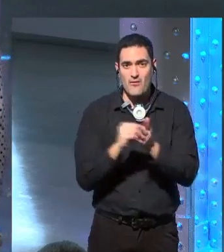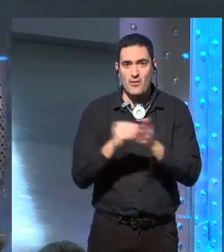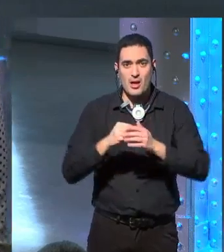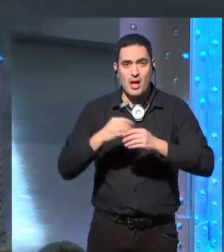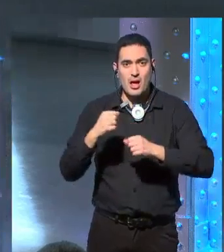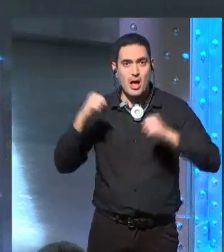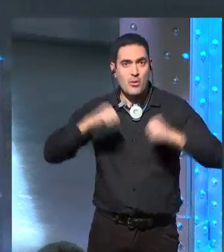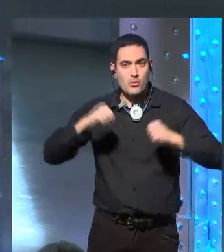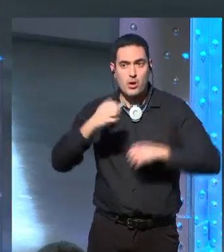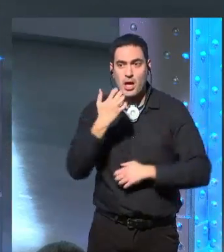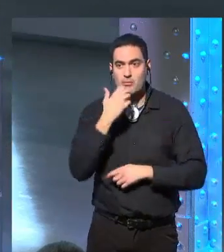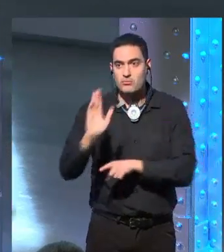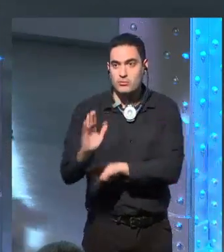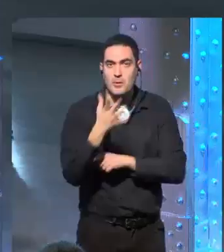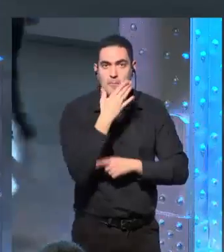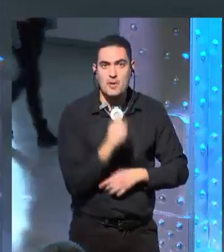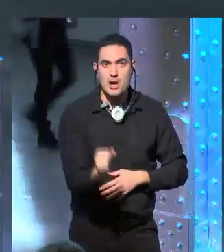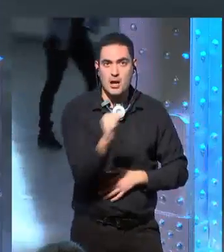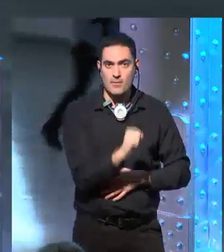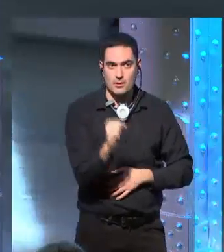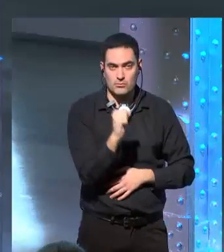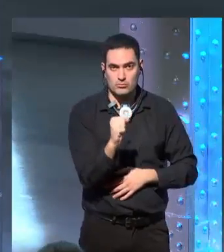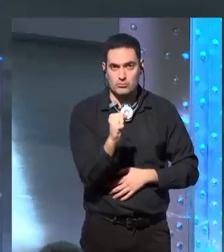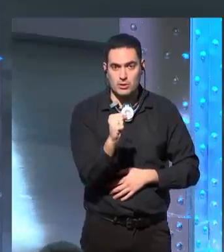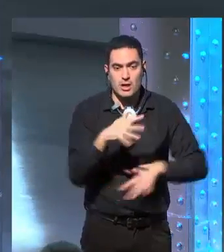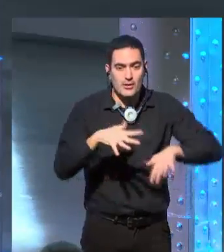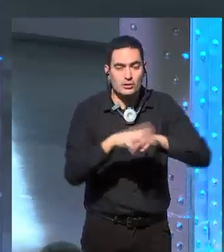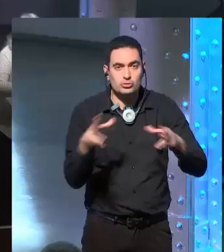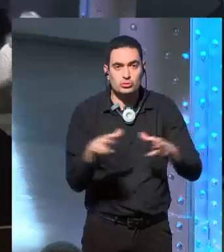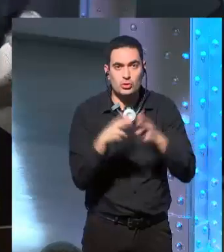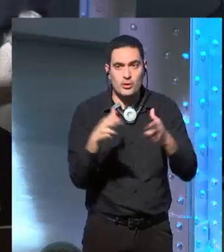dan ejemplos maravillosos de lo que se puede hacer con las redes